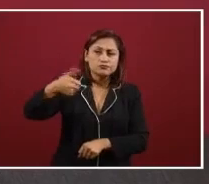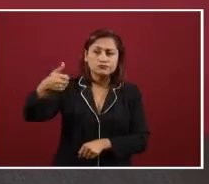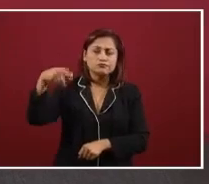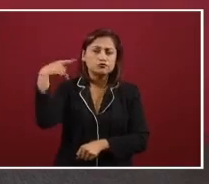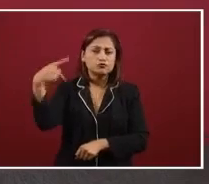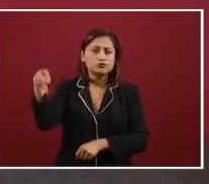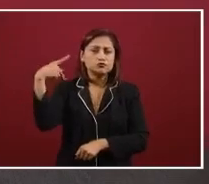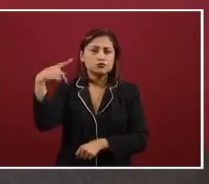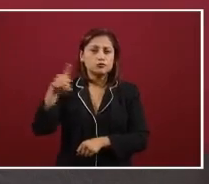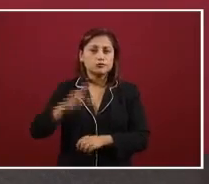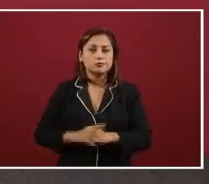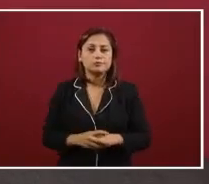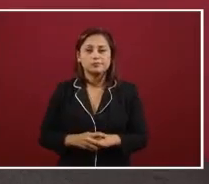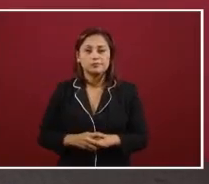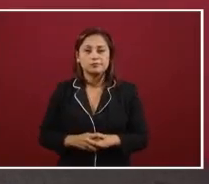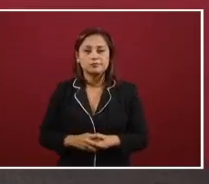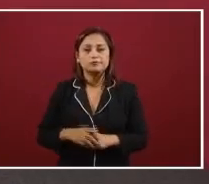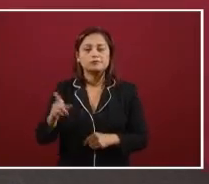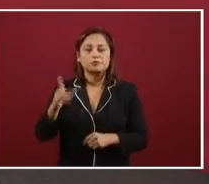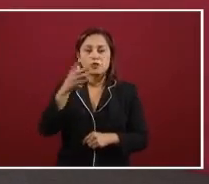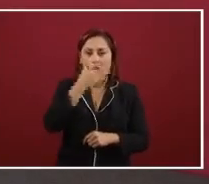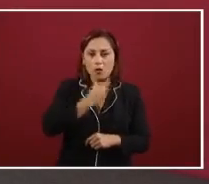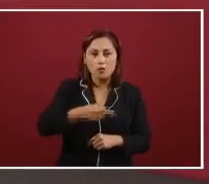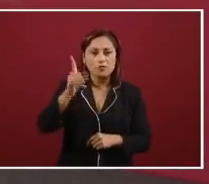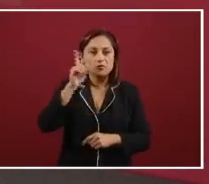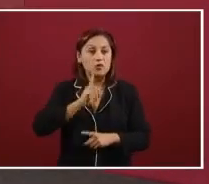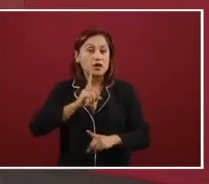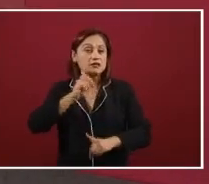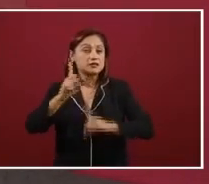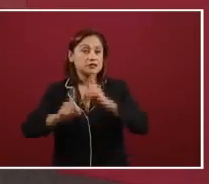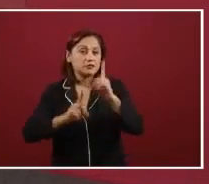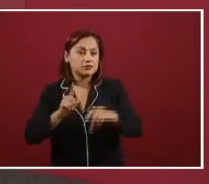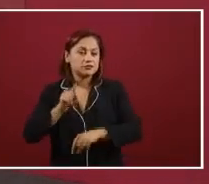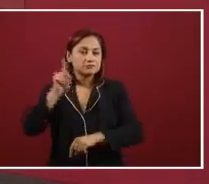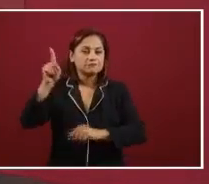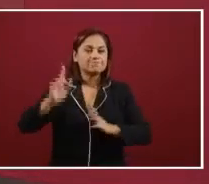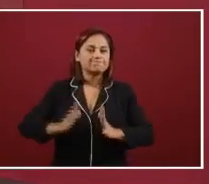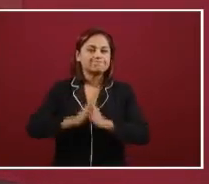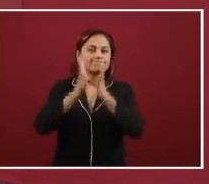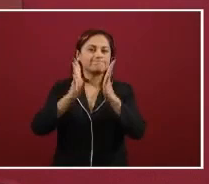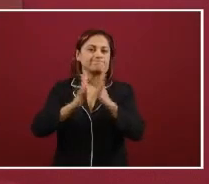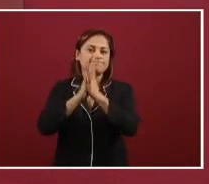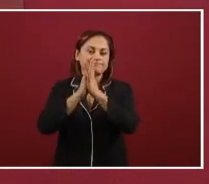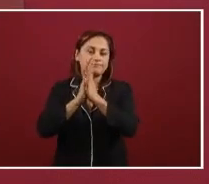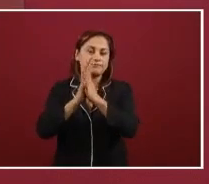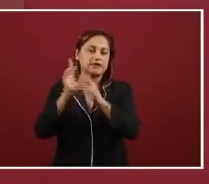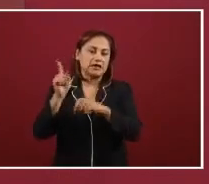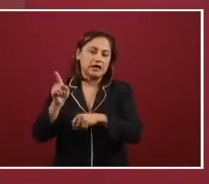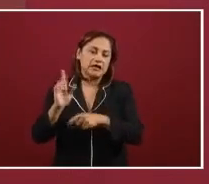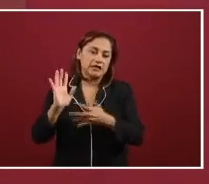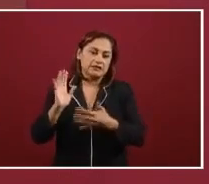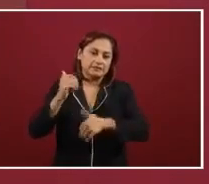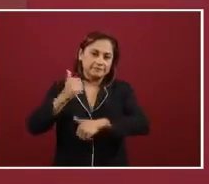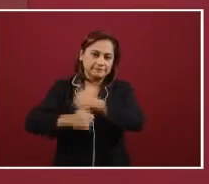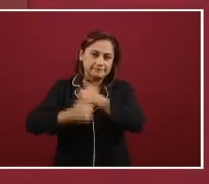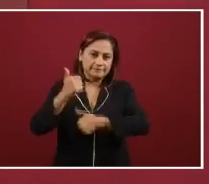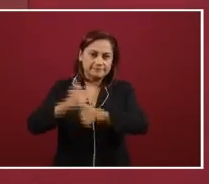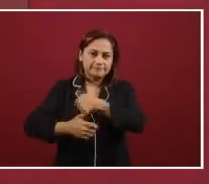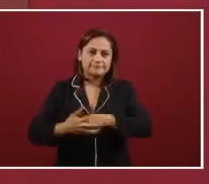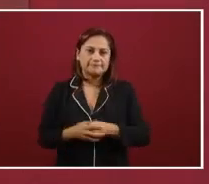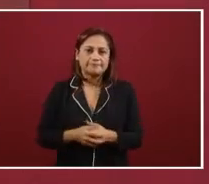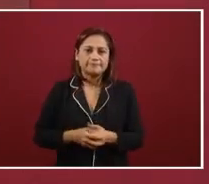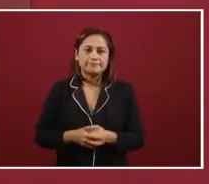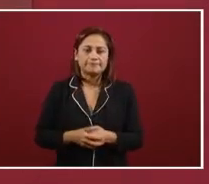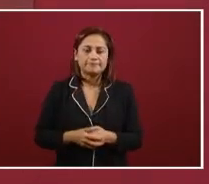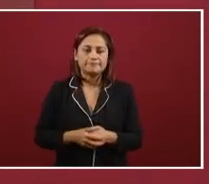ellos, de las mujeres y de los hombres que están participando en esta competencia,